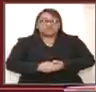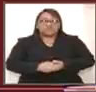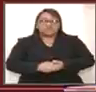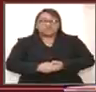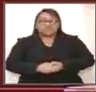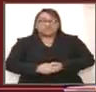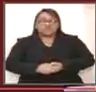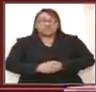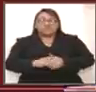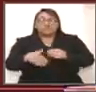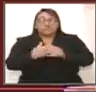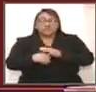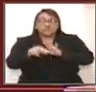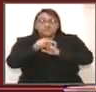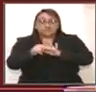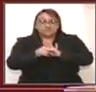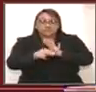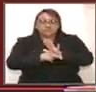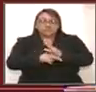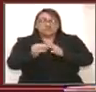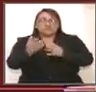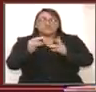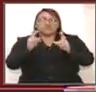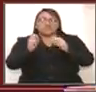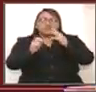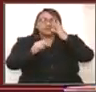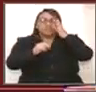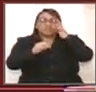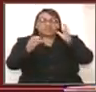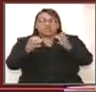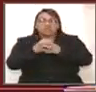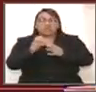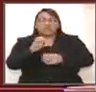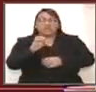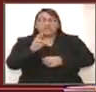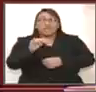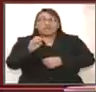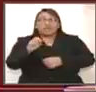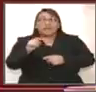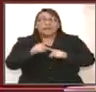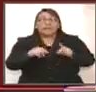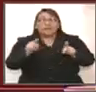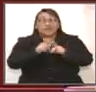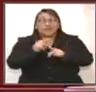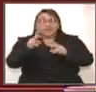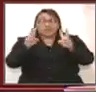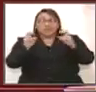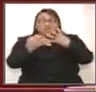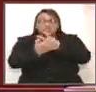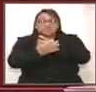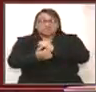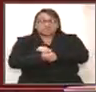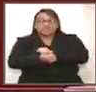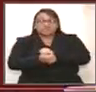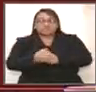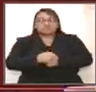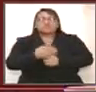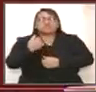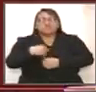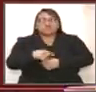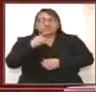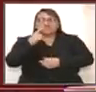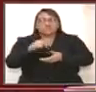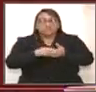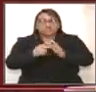las normas en materia criminal. Pero eso, desde el punto de vista penitenciario, viene